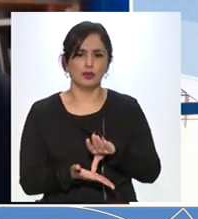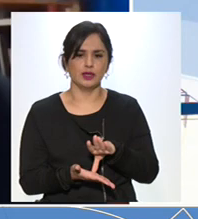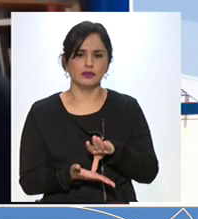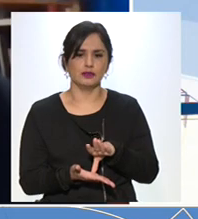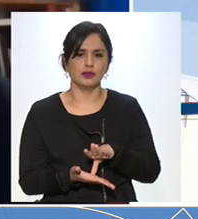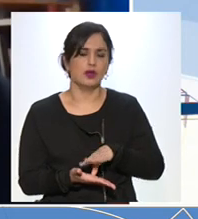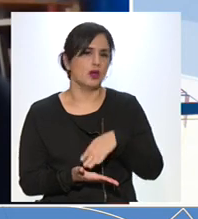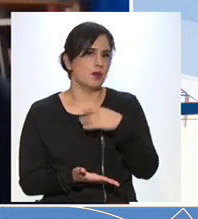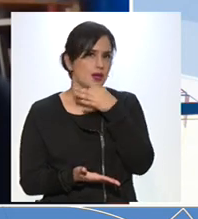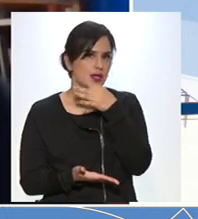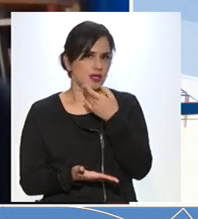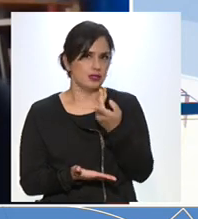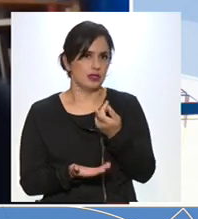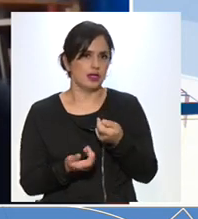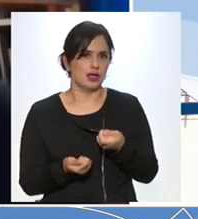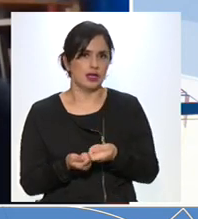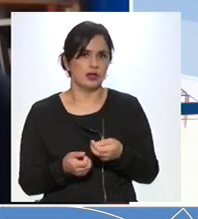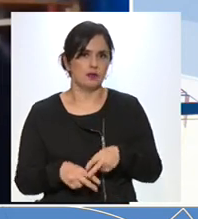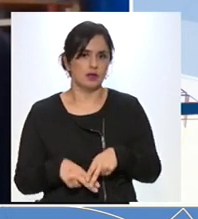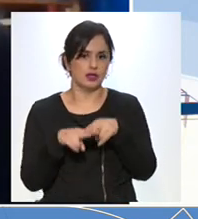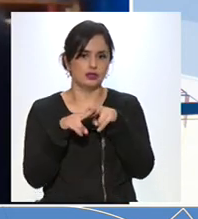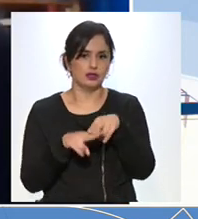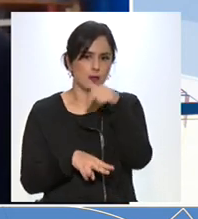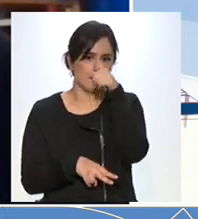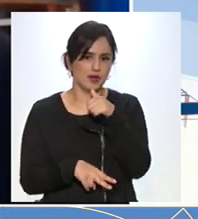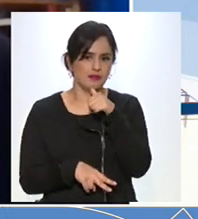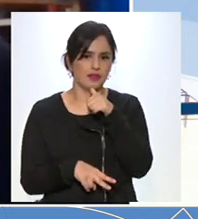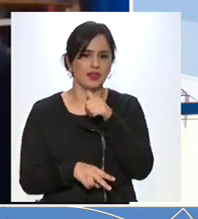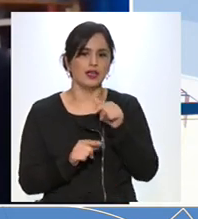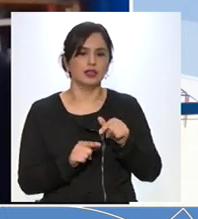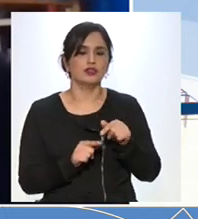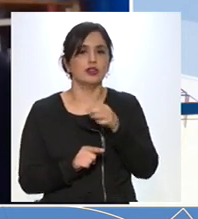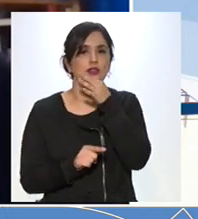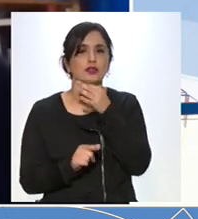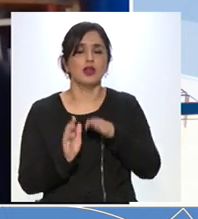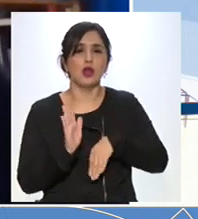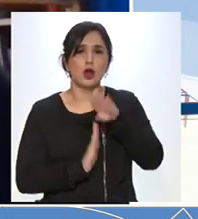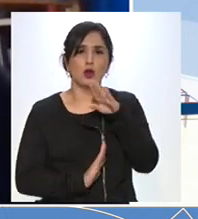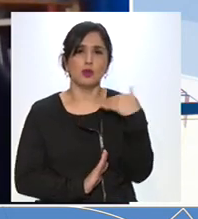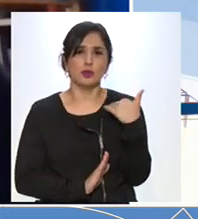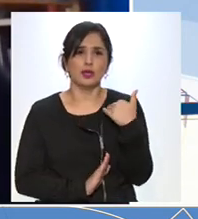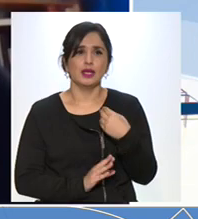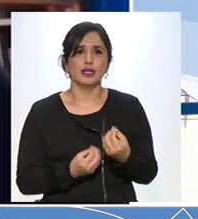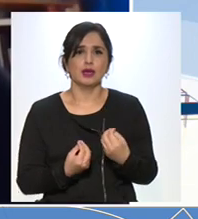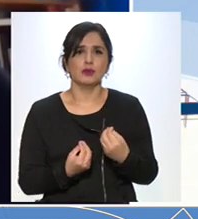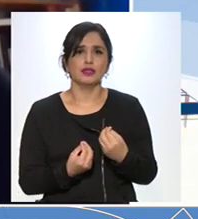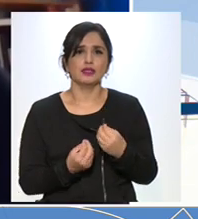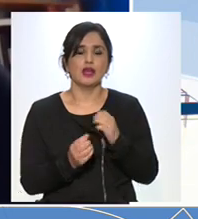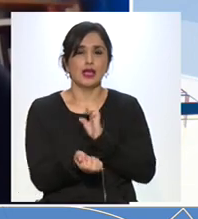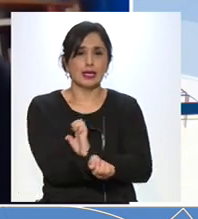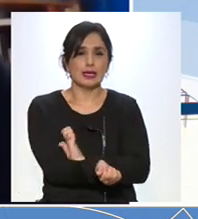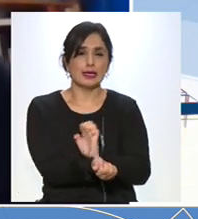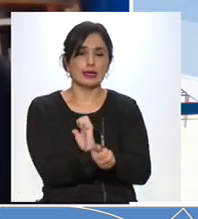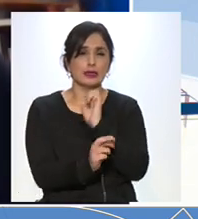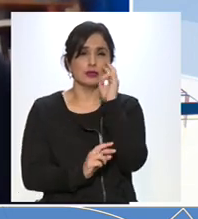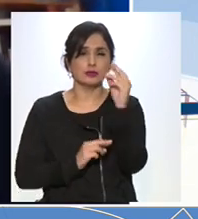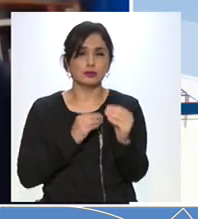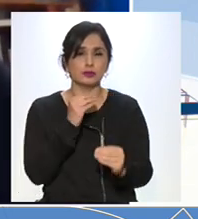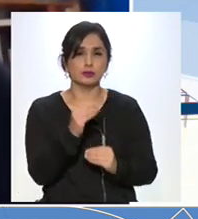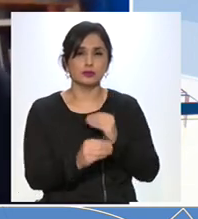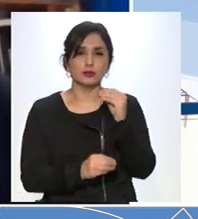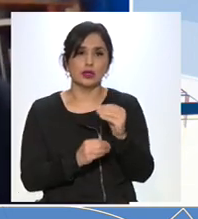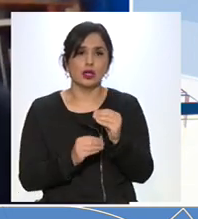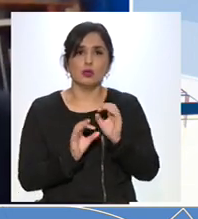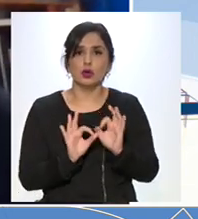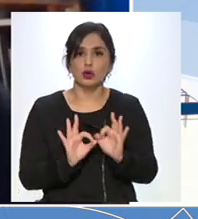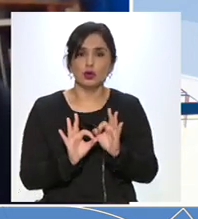qué hablar de la inversión privada? Aquí se nos destaca en este informe que lo más importante es lo que ha ocurrido en energía renovable. ¿Pero qué pasa? Porque lo